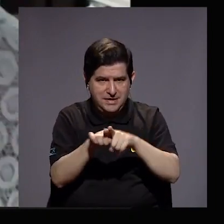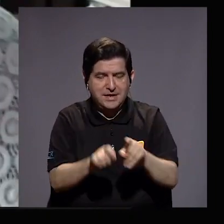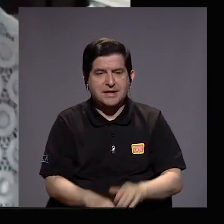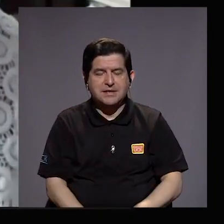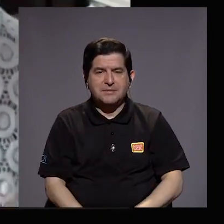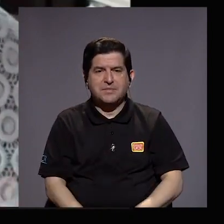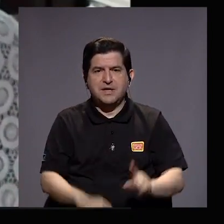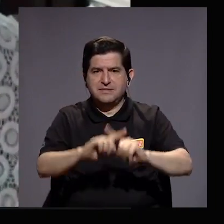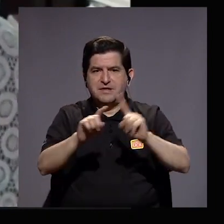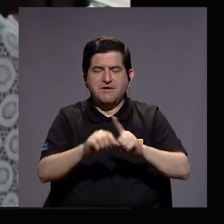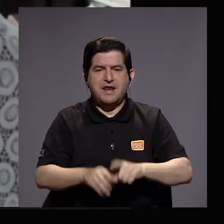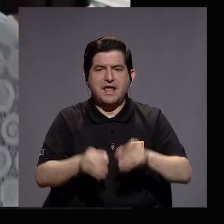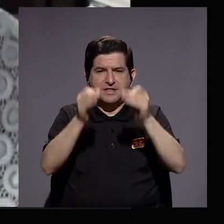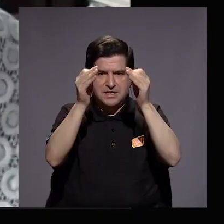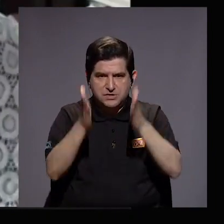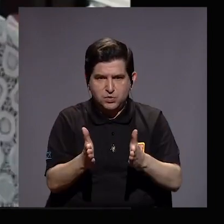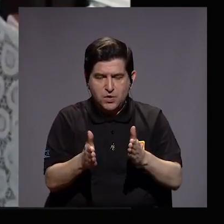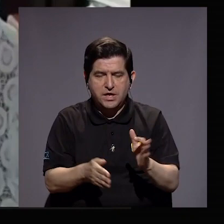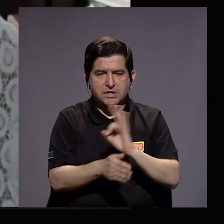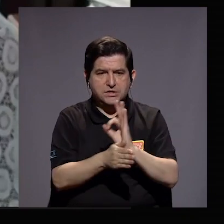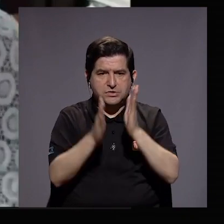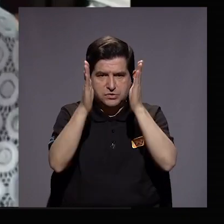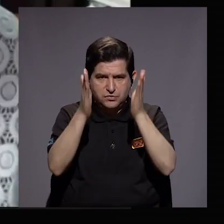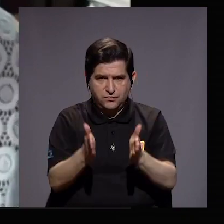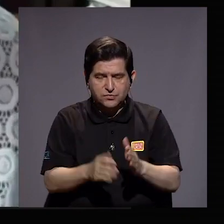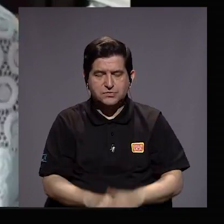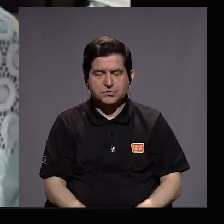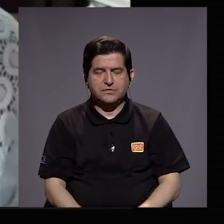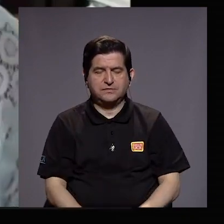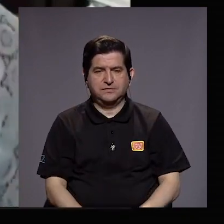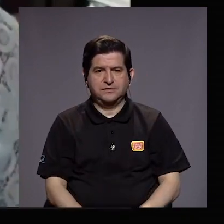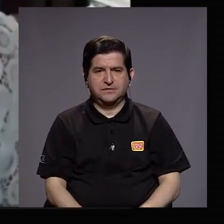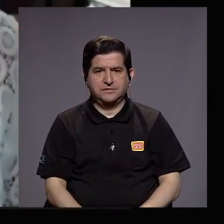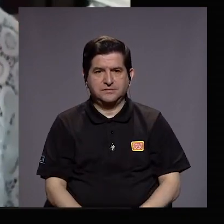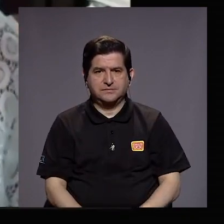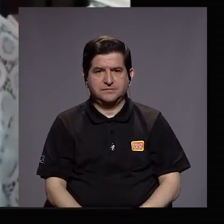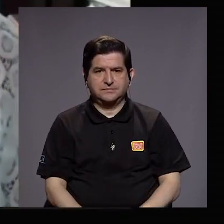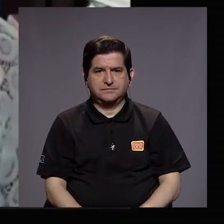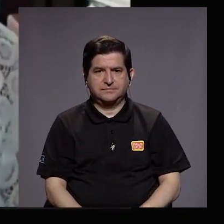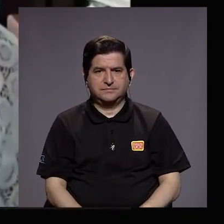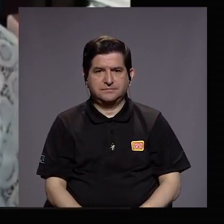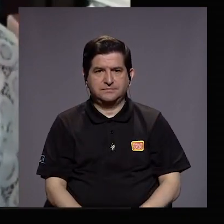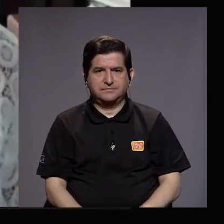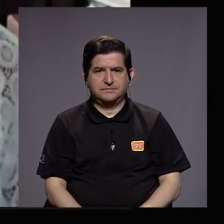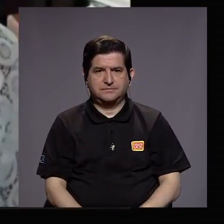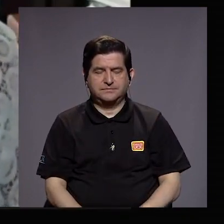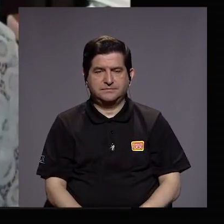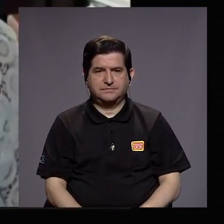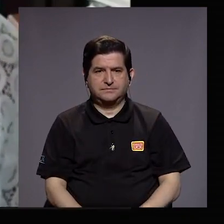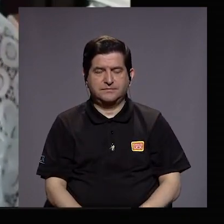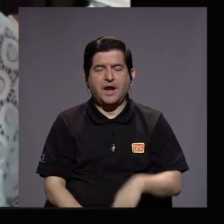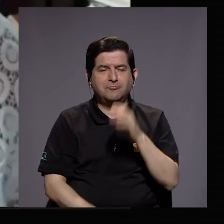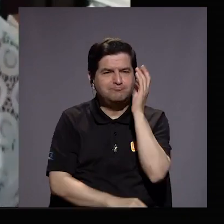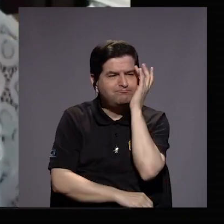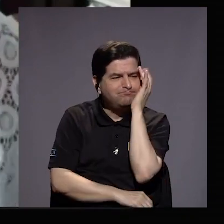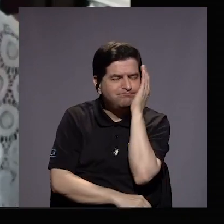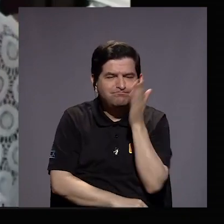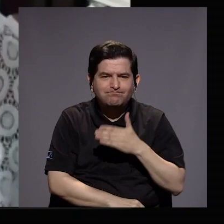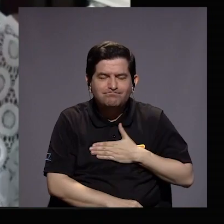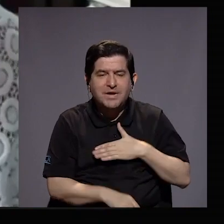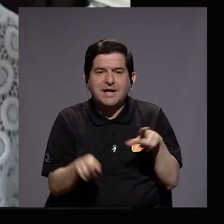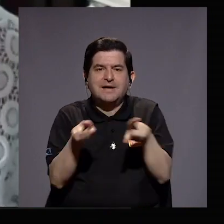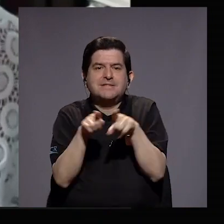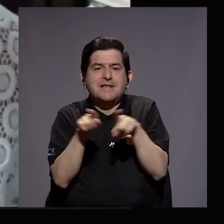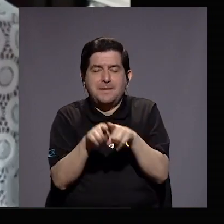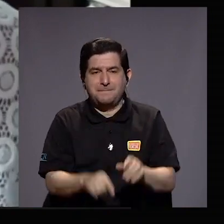los jueces o los demás funcionarios que deberían aplicar. De modo que la preocupación